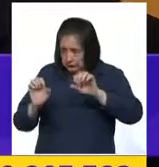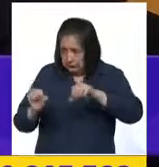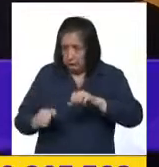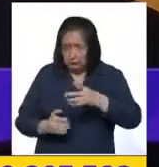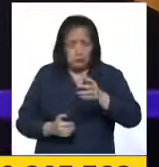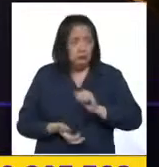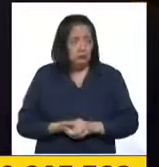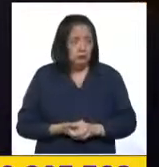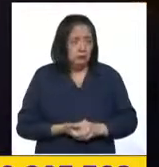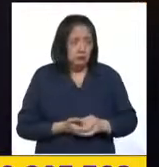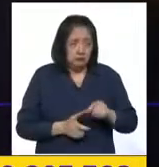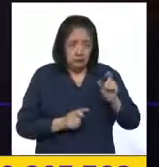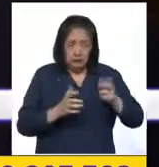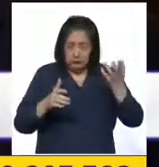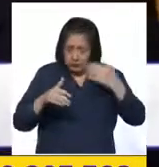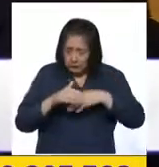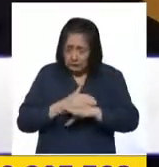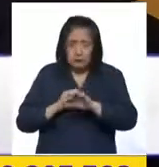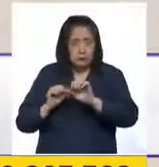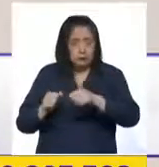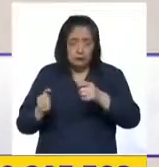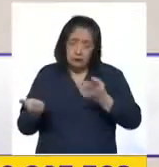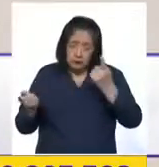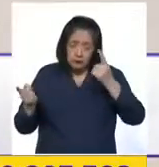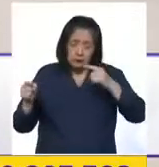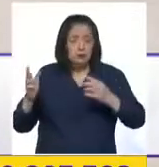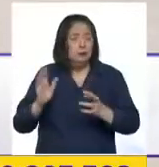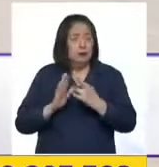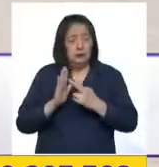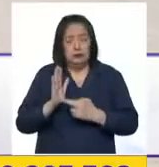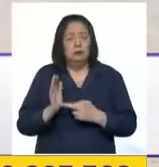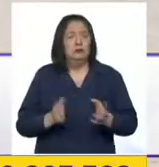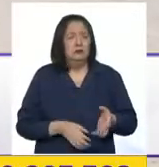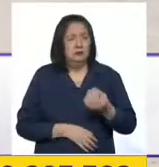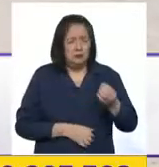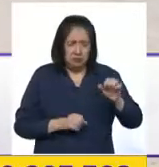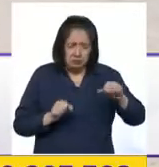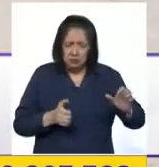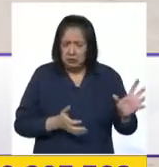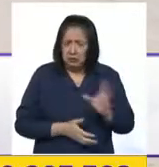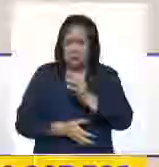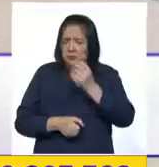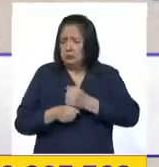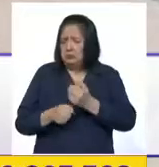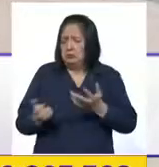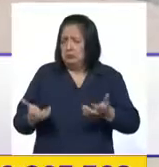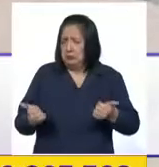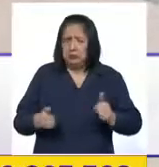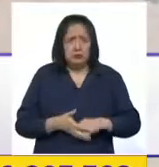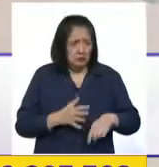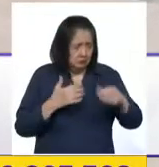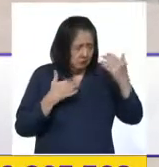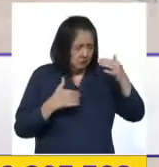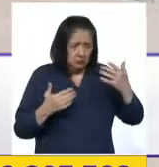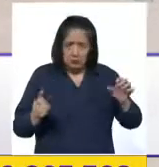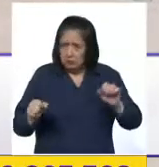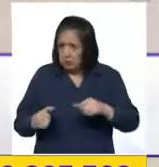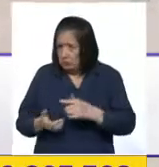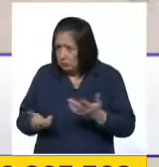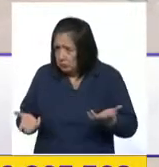que los que ingresan tienen que estar de acuerdo a regla. ¿Por qué tendría que haber eso si todos cumplen su tarea y su papel? ¿Hay fronteras o no hay